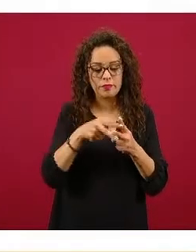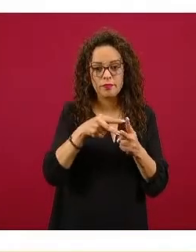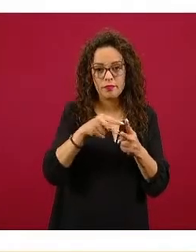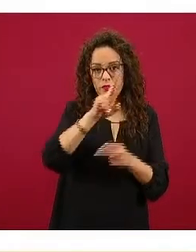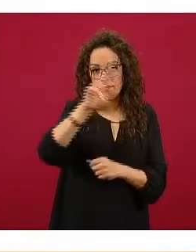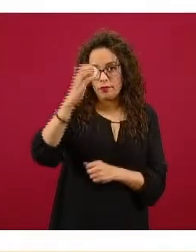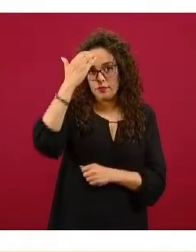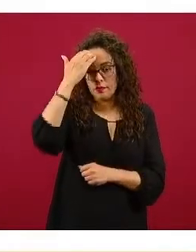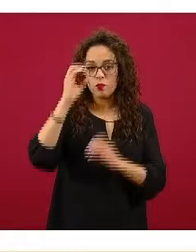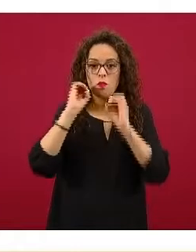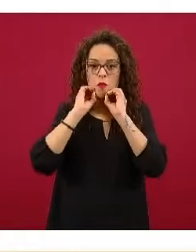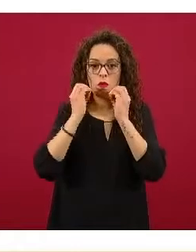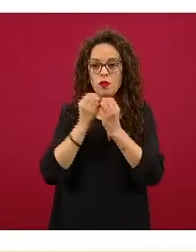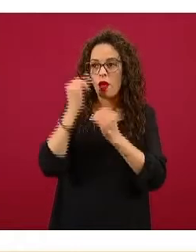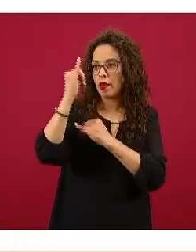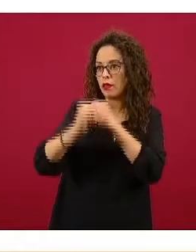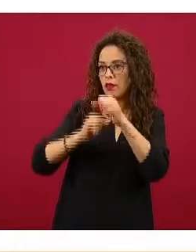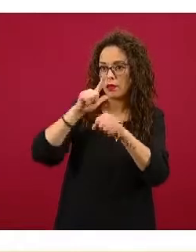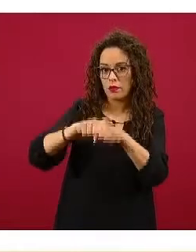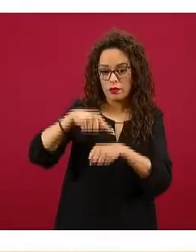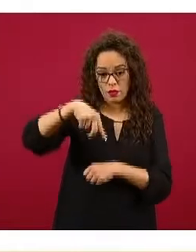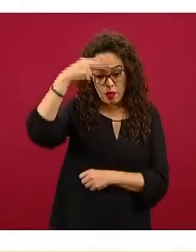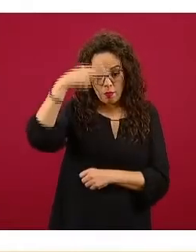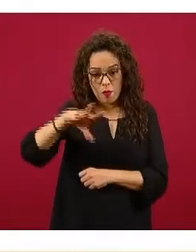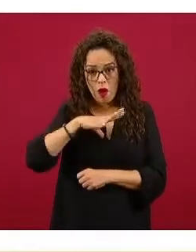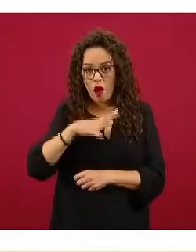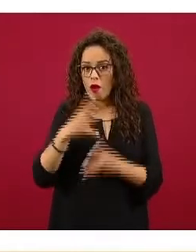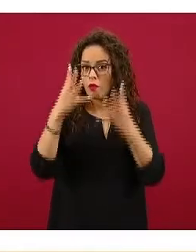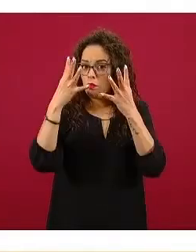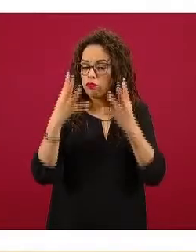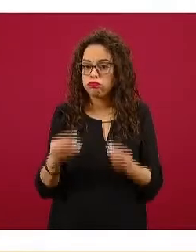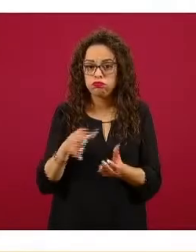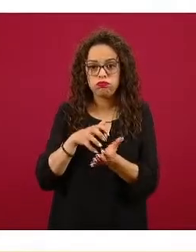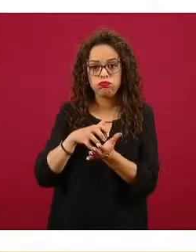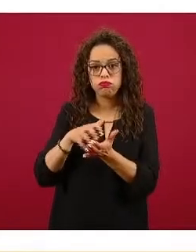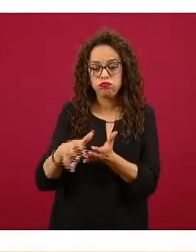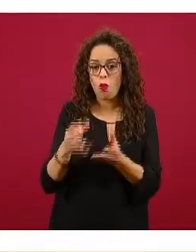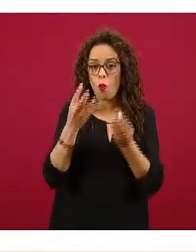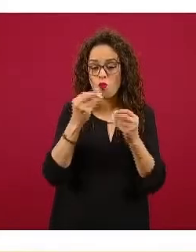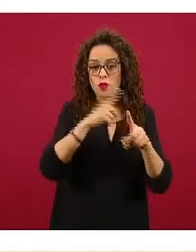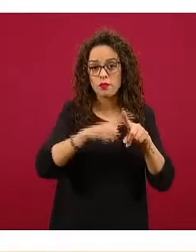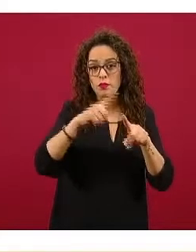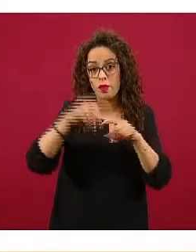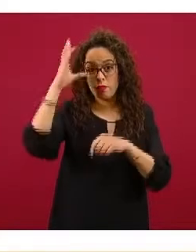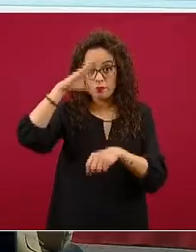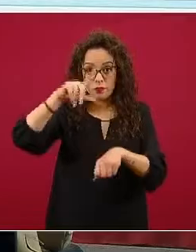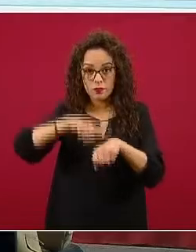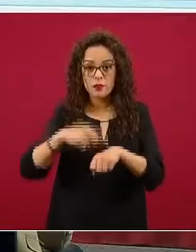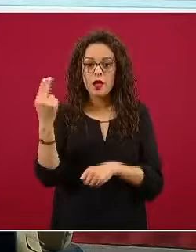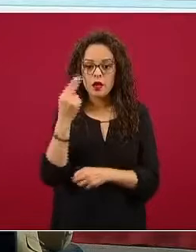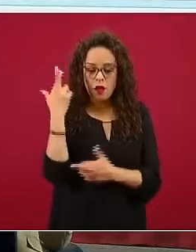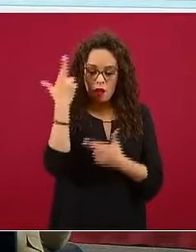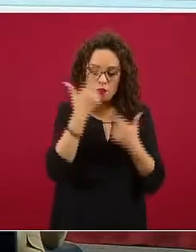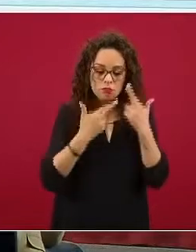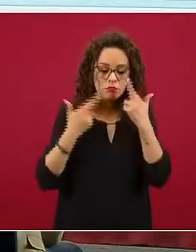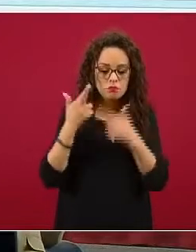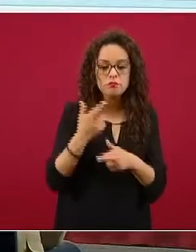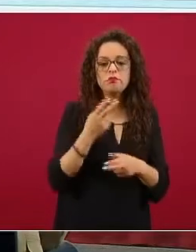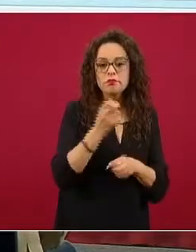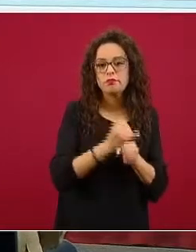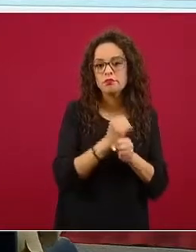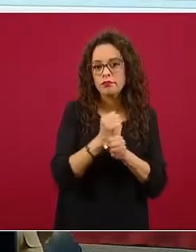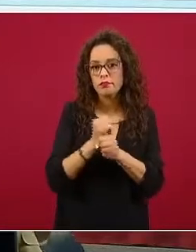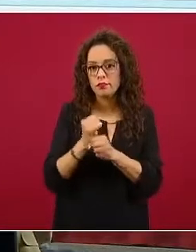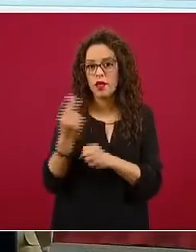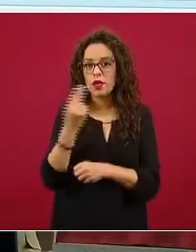internacionales, en donde México, teniendo esta gran cantidad, siendo el país multicultural, analicemos estas variables y lo tengamos integrados para